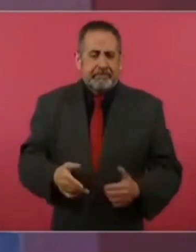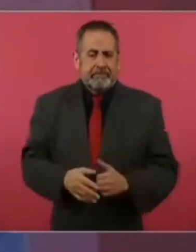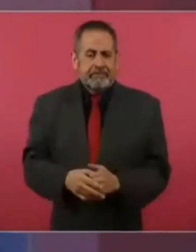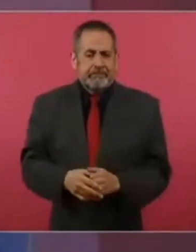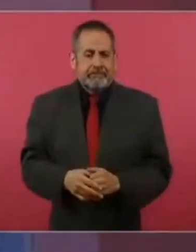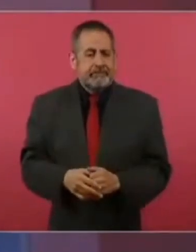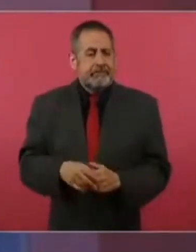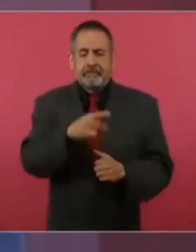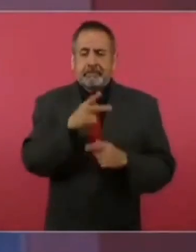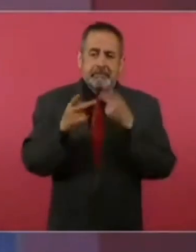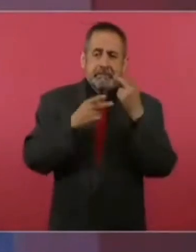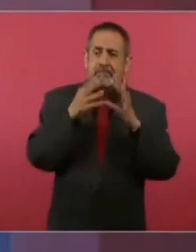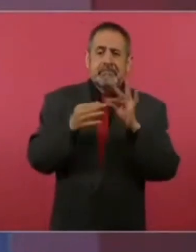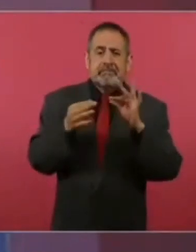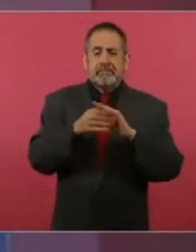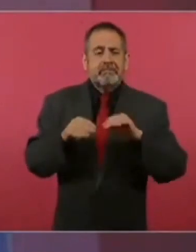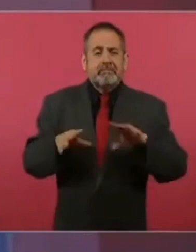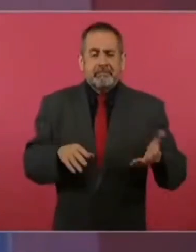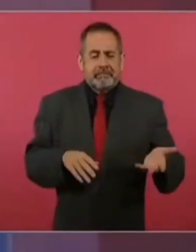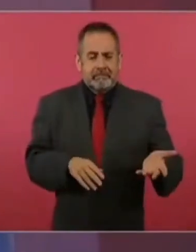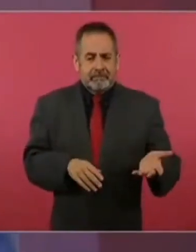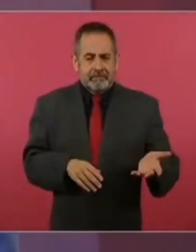De esos publicistas